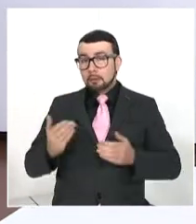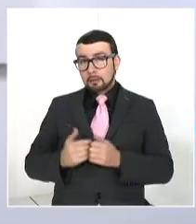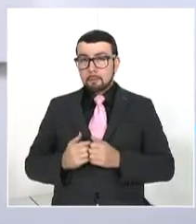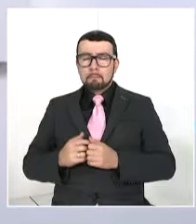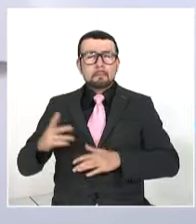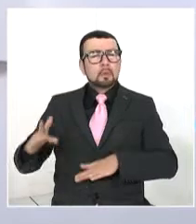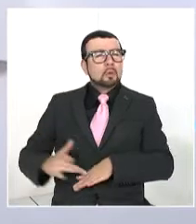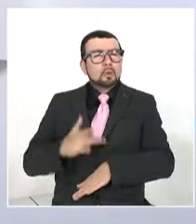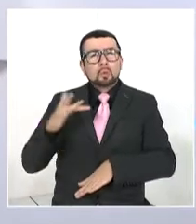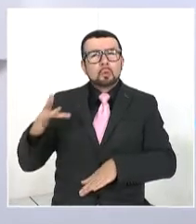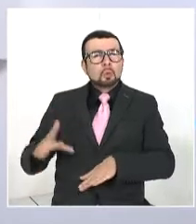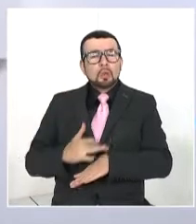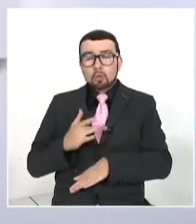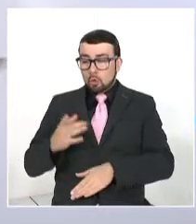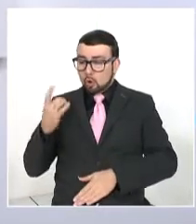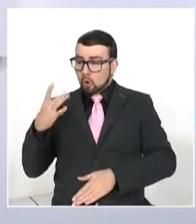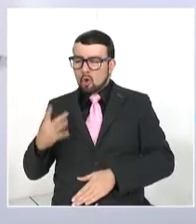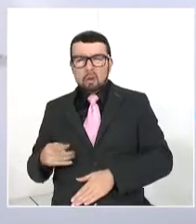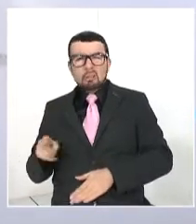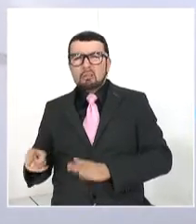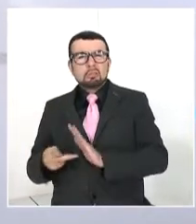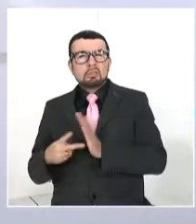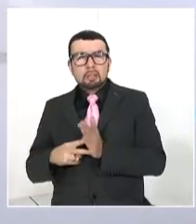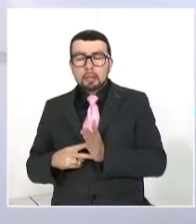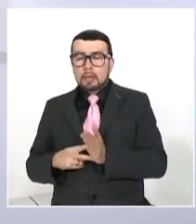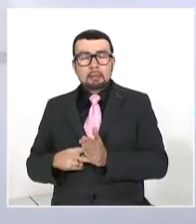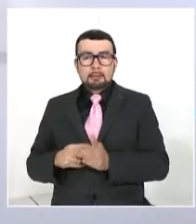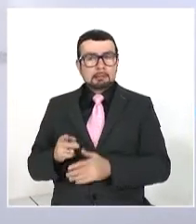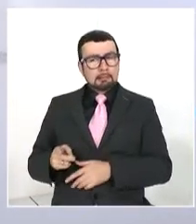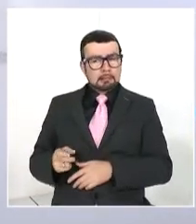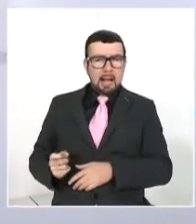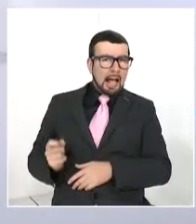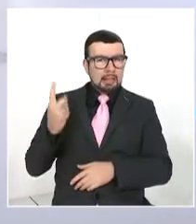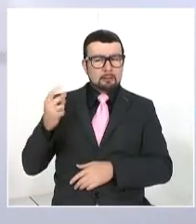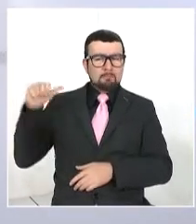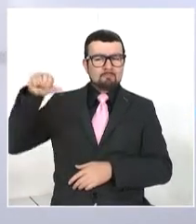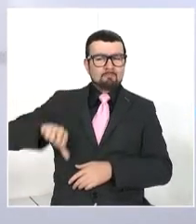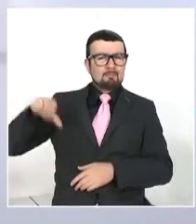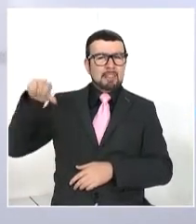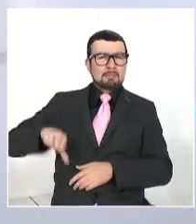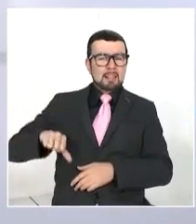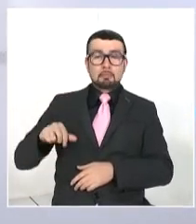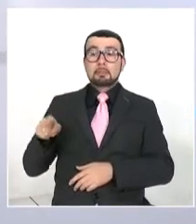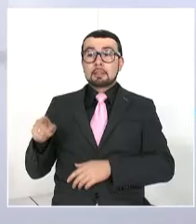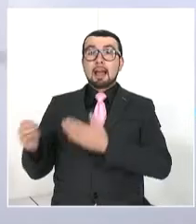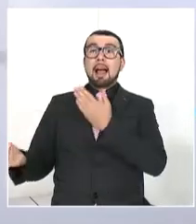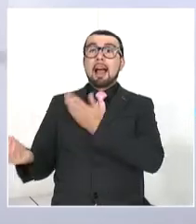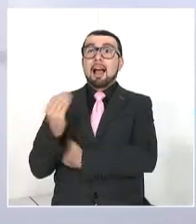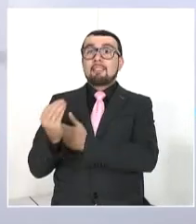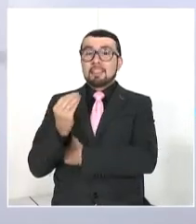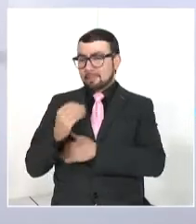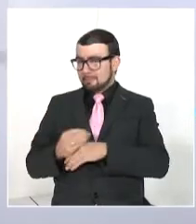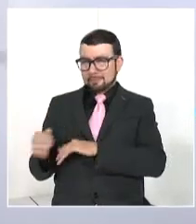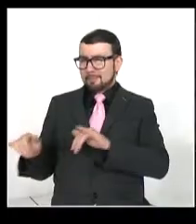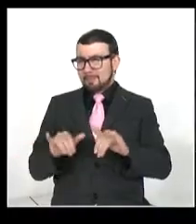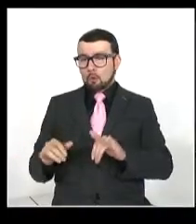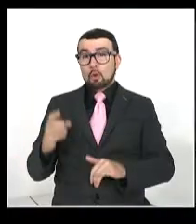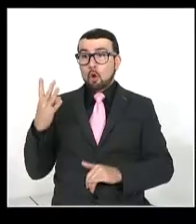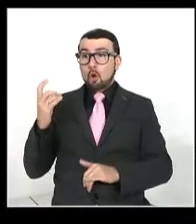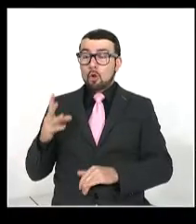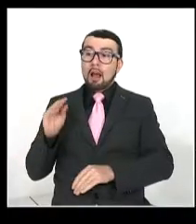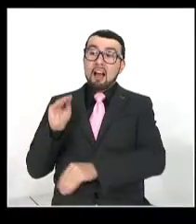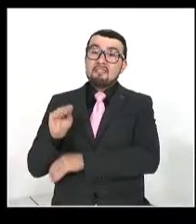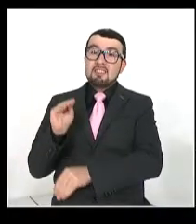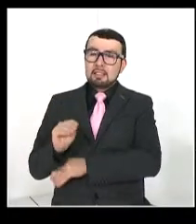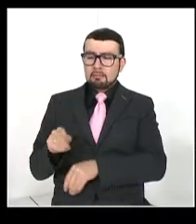estímulo. ¿Qué nos indica el dolor? Que algo no está bien, ¿sí? Que algo no está funcionando bien, que algo está fallando en la máquina, que hay que ir a